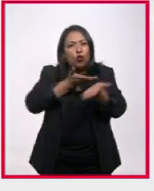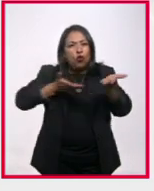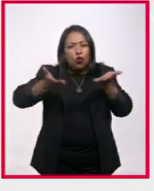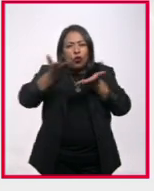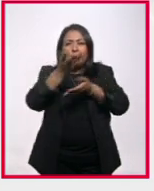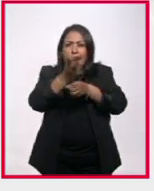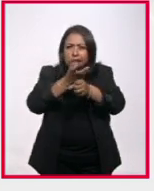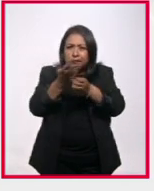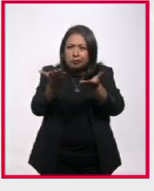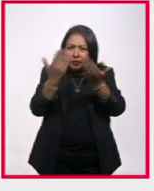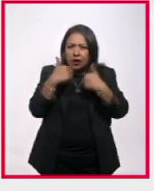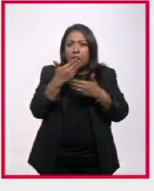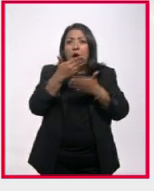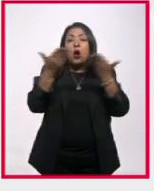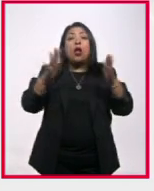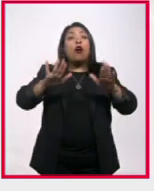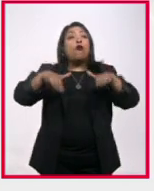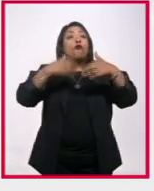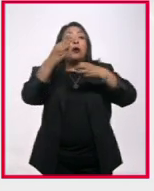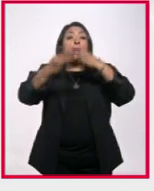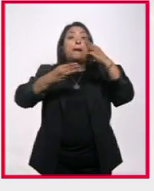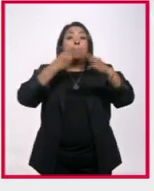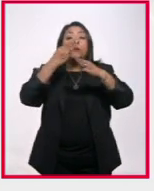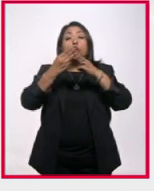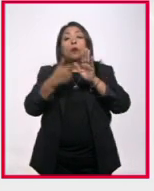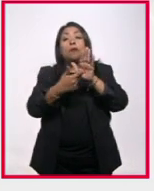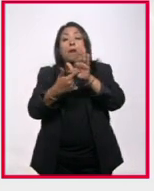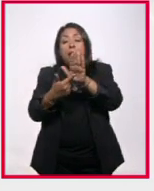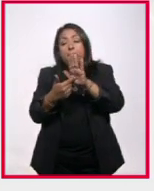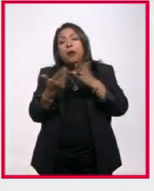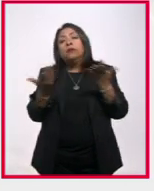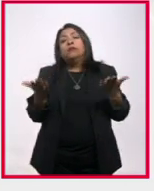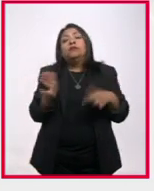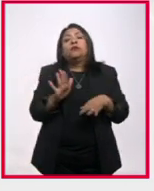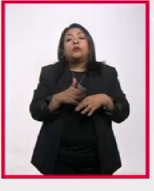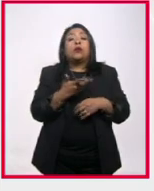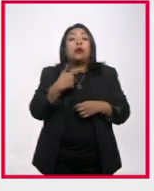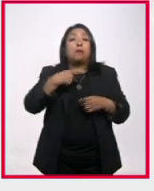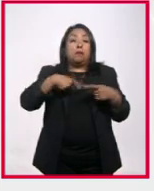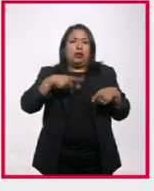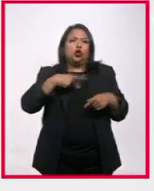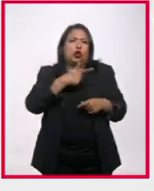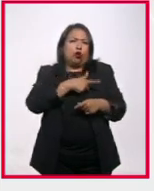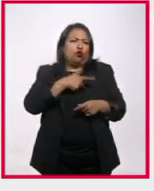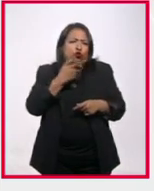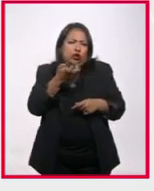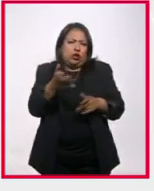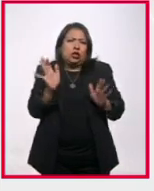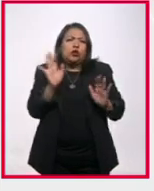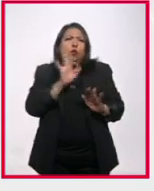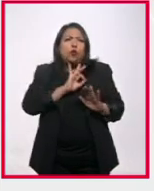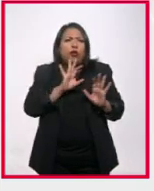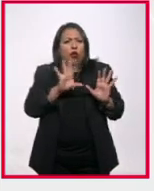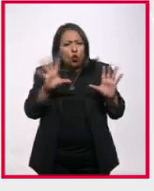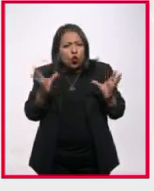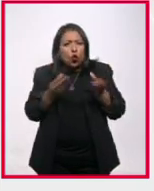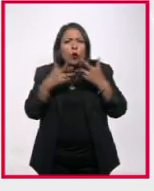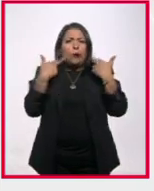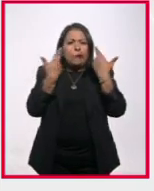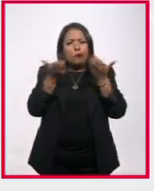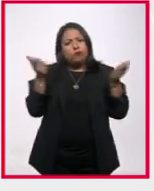pues se ha ido ahora por el mundo. Entonces, ahora, porque a la gente le gusta eso, ¿no? De poder juntarse.